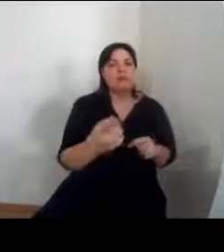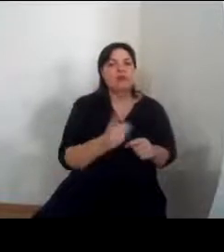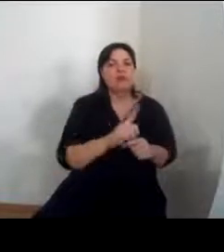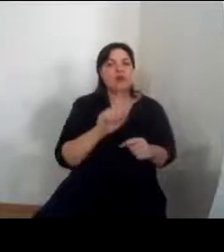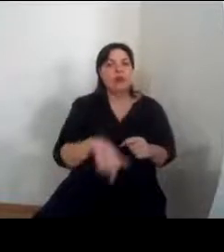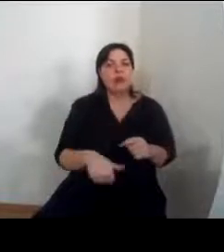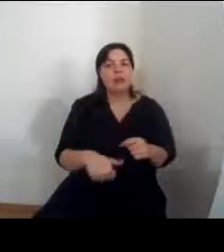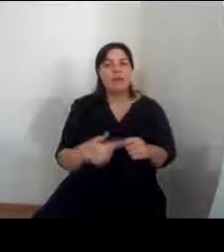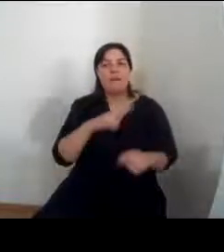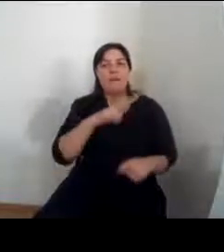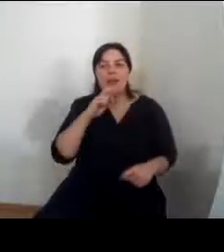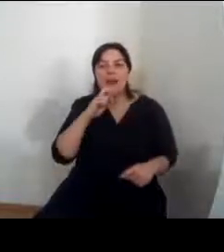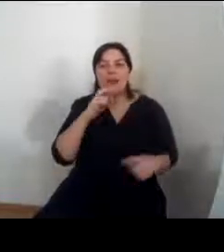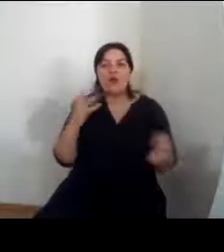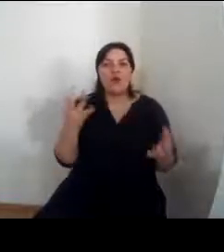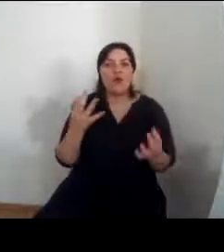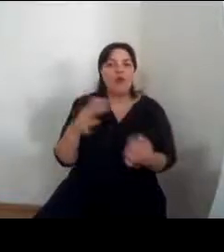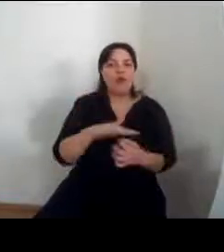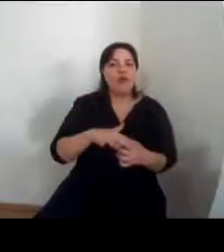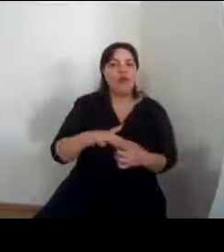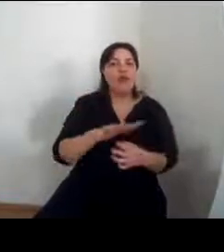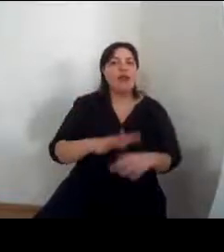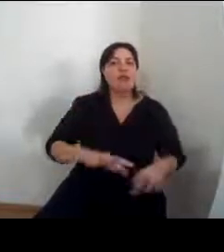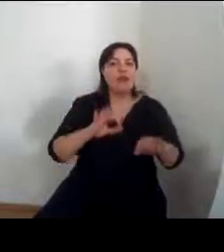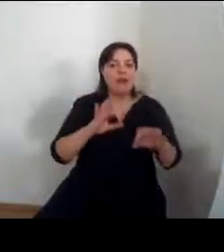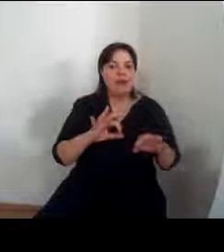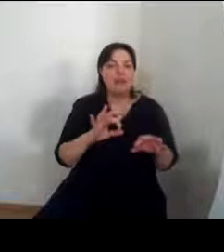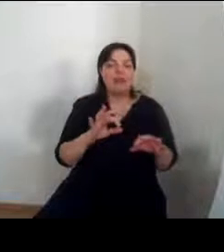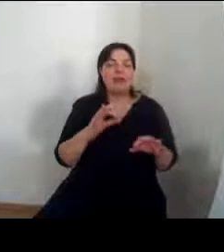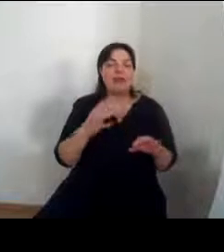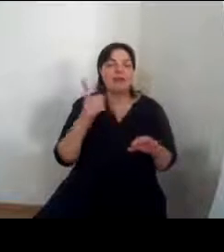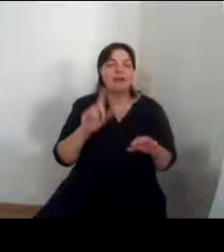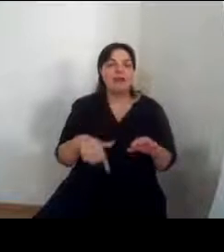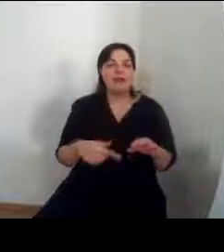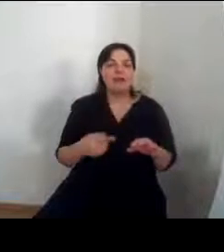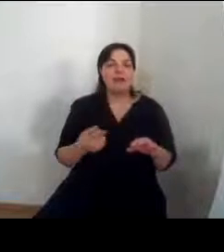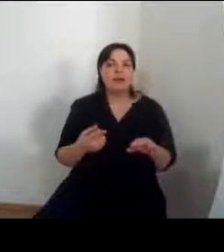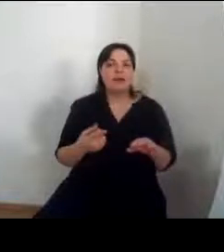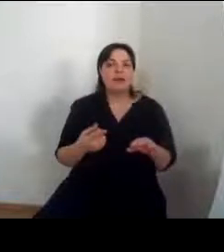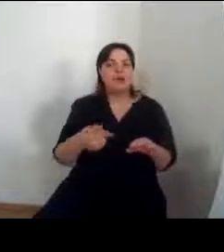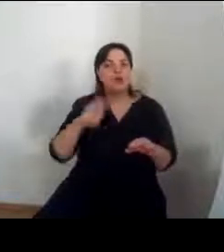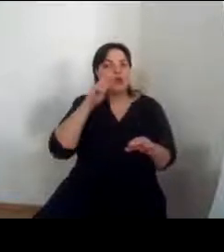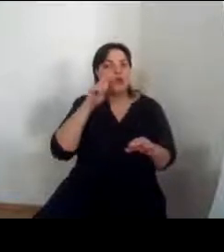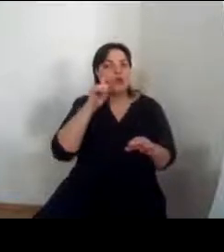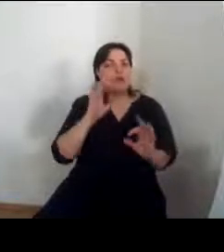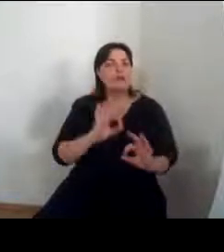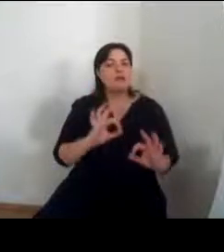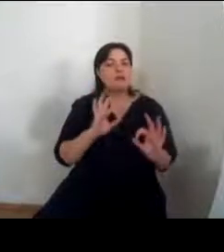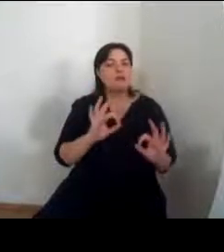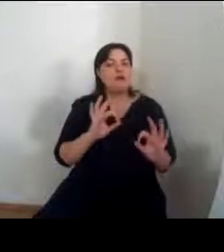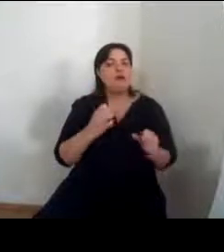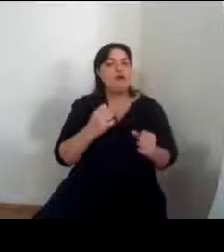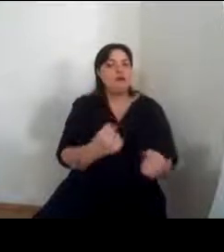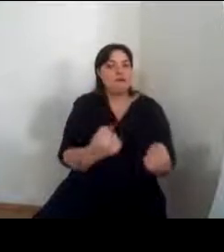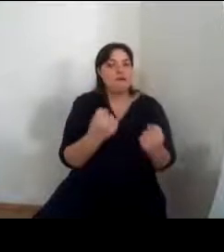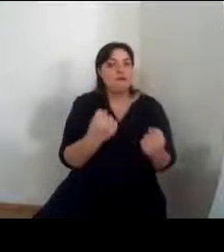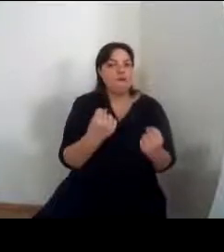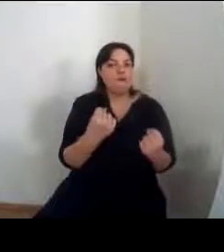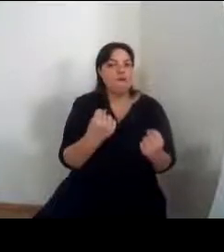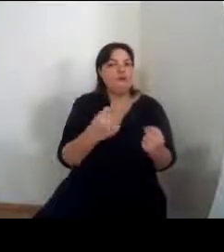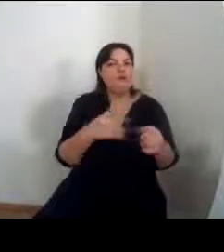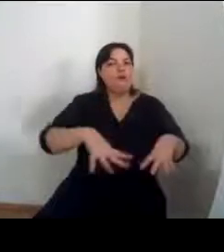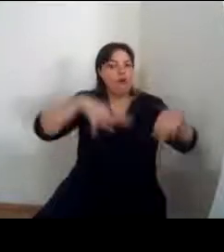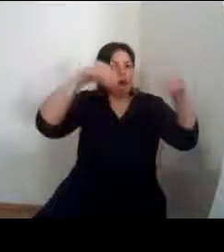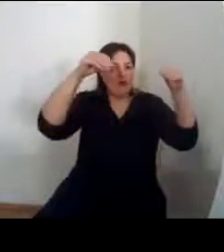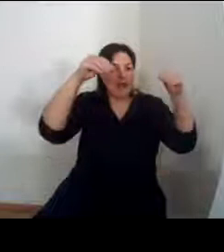valor ciertas zonas que cuentan pues con un turismo que podría ser de fortalezas, de